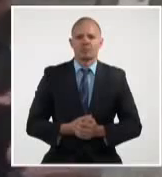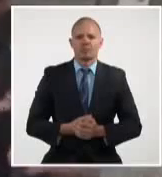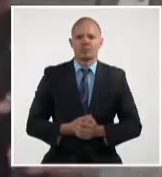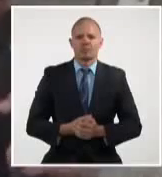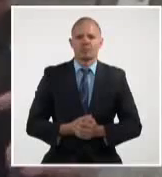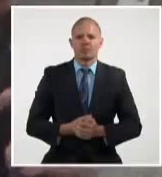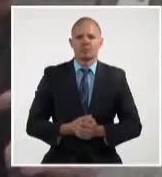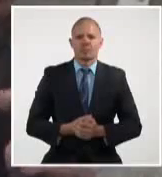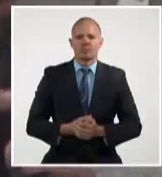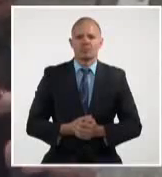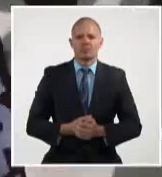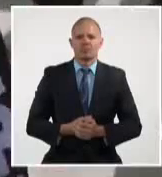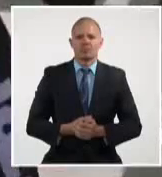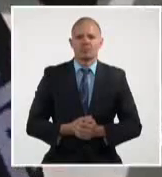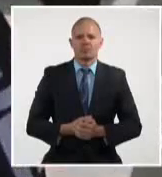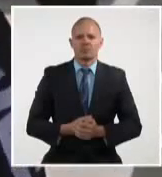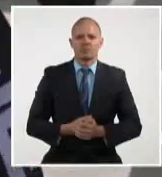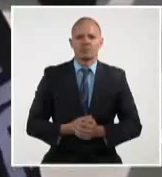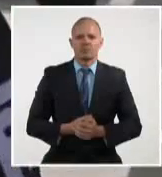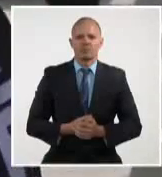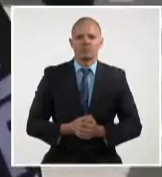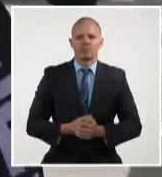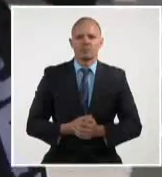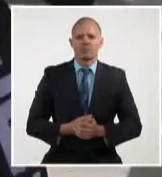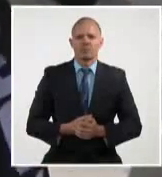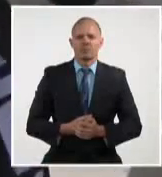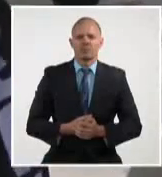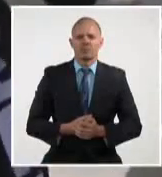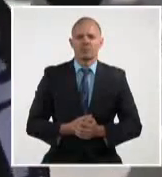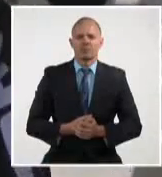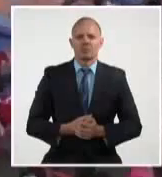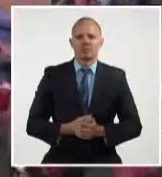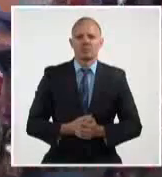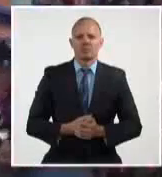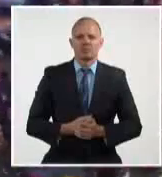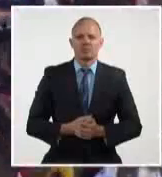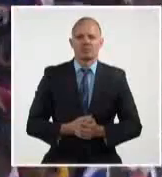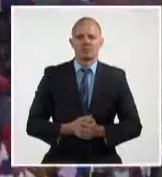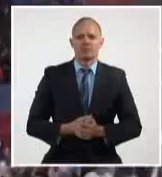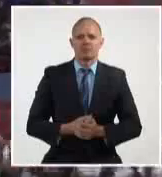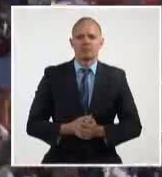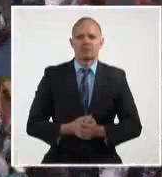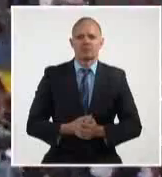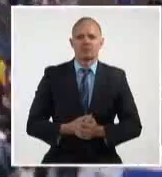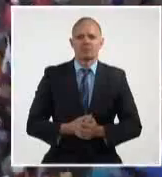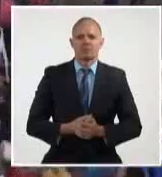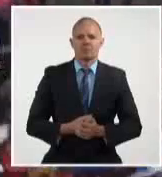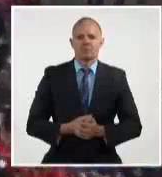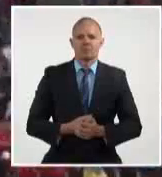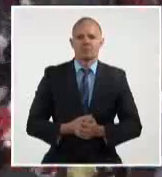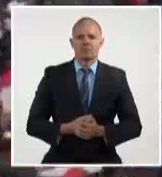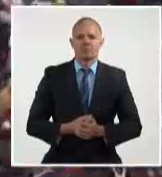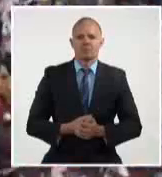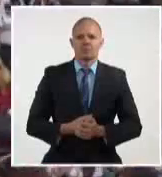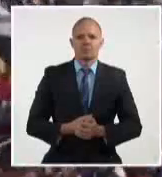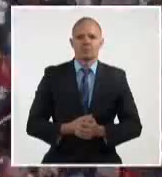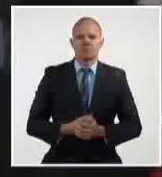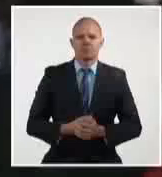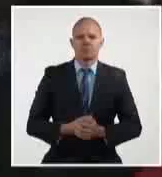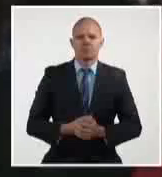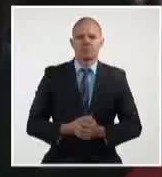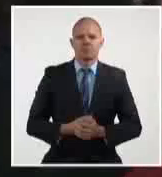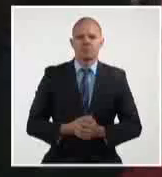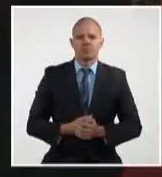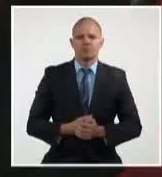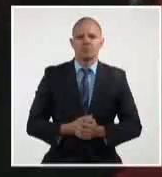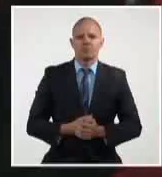popular tras semanas de movilización en defensa de los derechos ambientales y contra los intentos de perpetuar la explotación